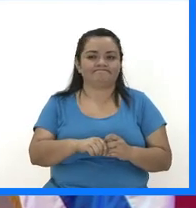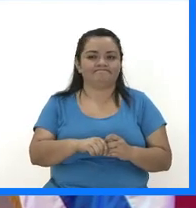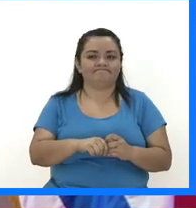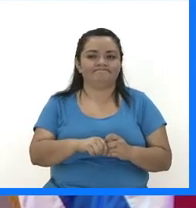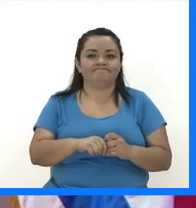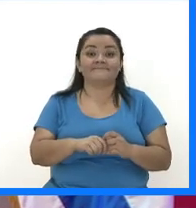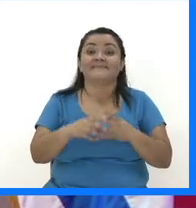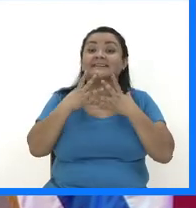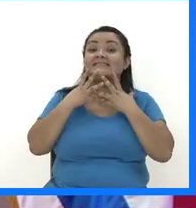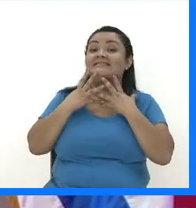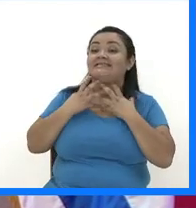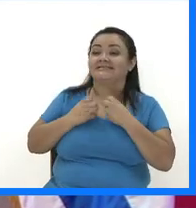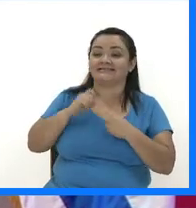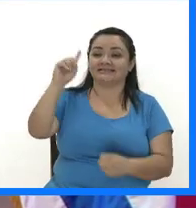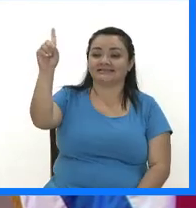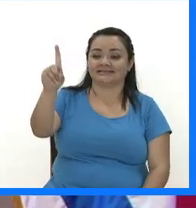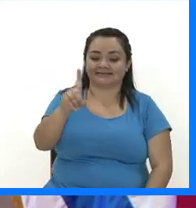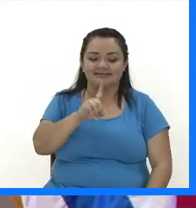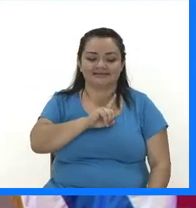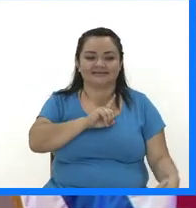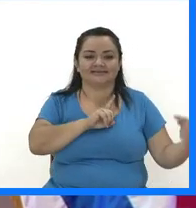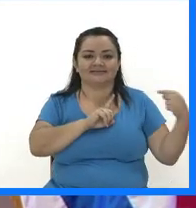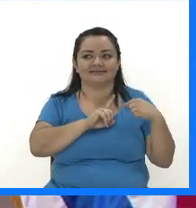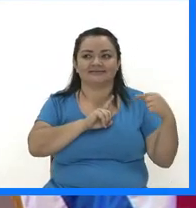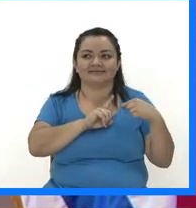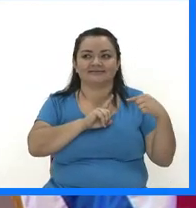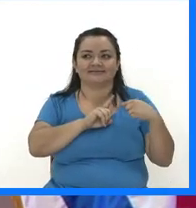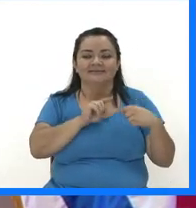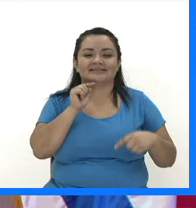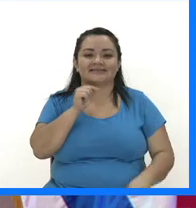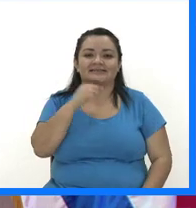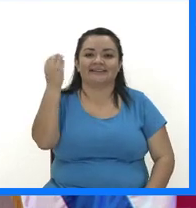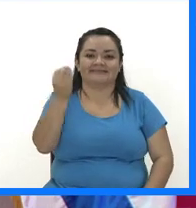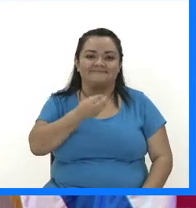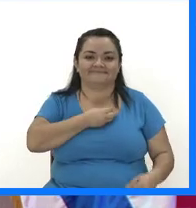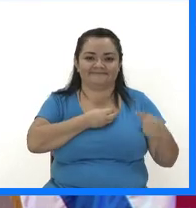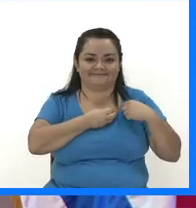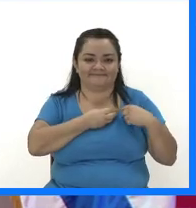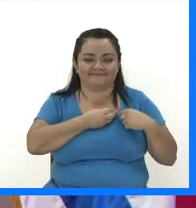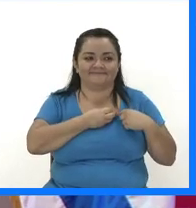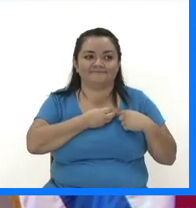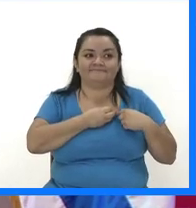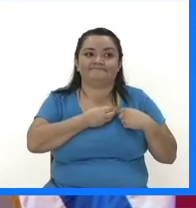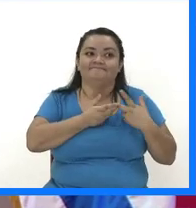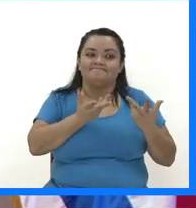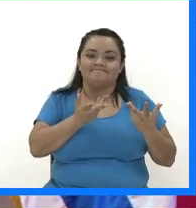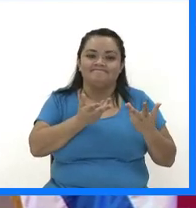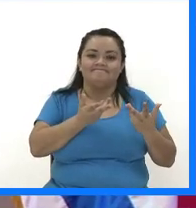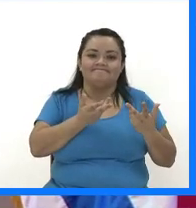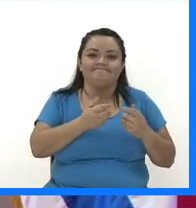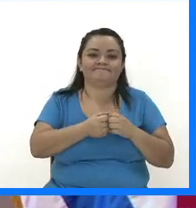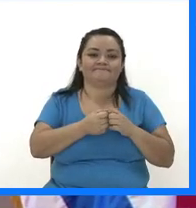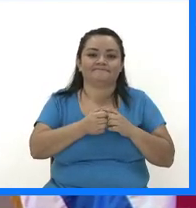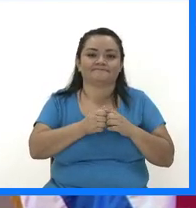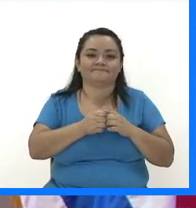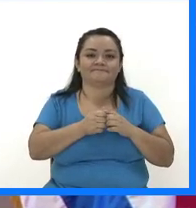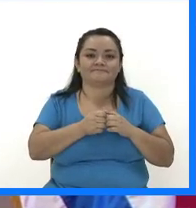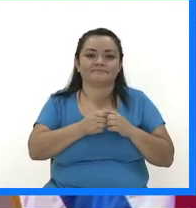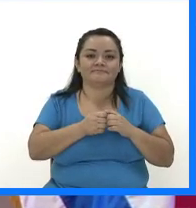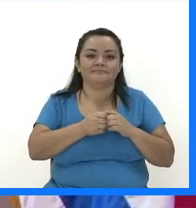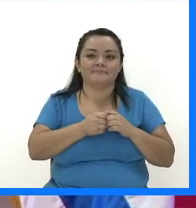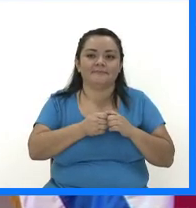esa es la pasión de dios en ti ese es el don de dios y si va a ver a sus primas exactamente igual